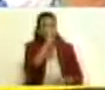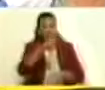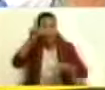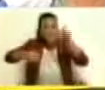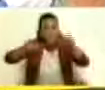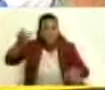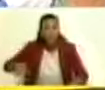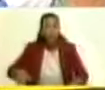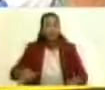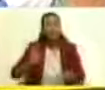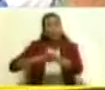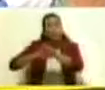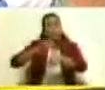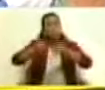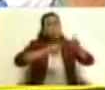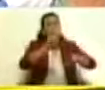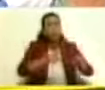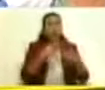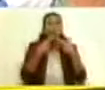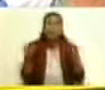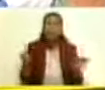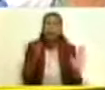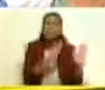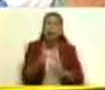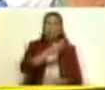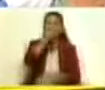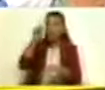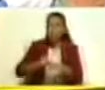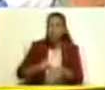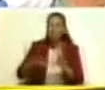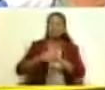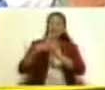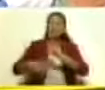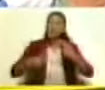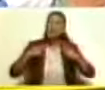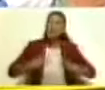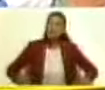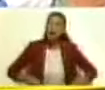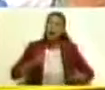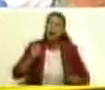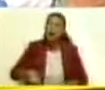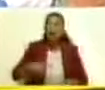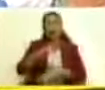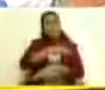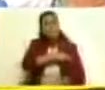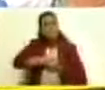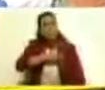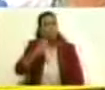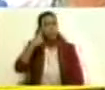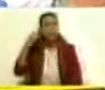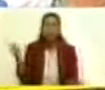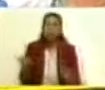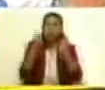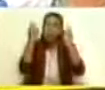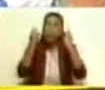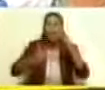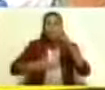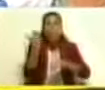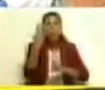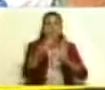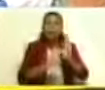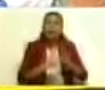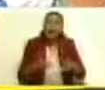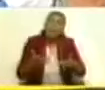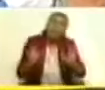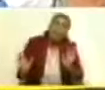cabo la consulta pública del Plan Nacional de los Derechos Humanos con la misión de impulsar el modelo